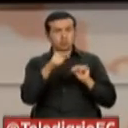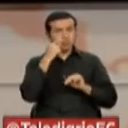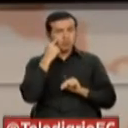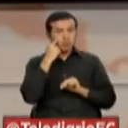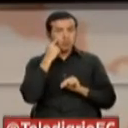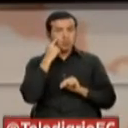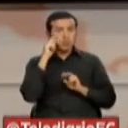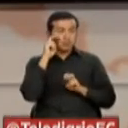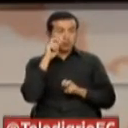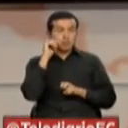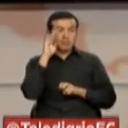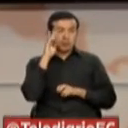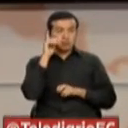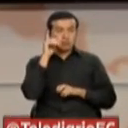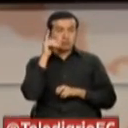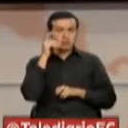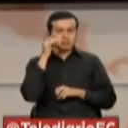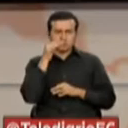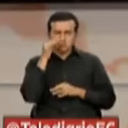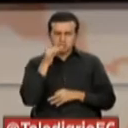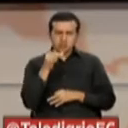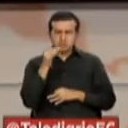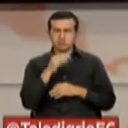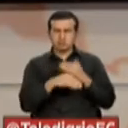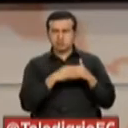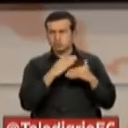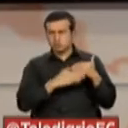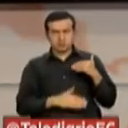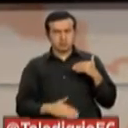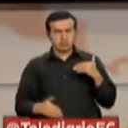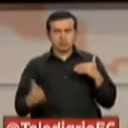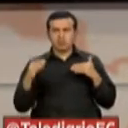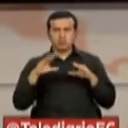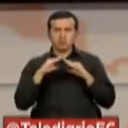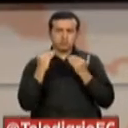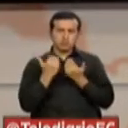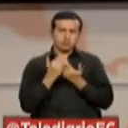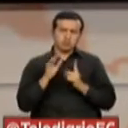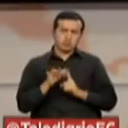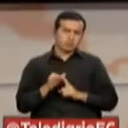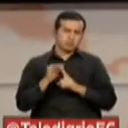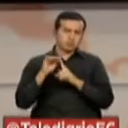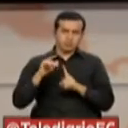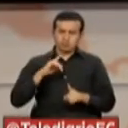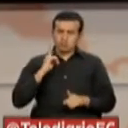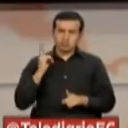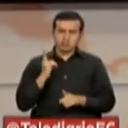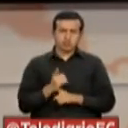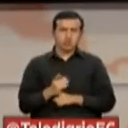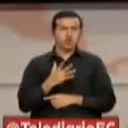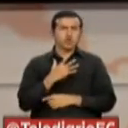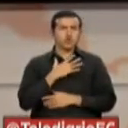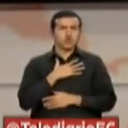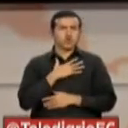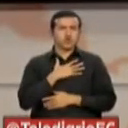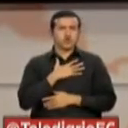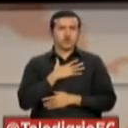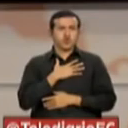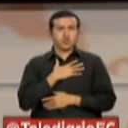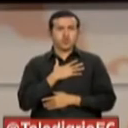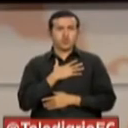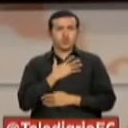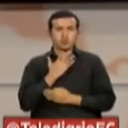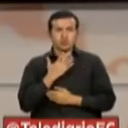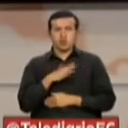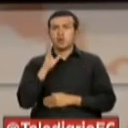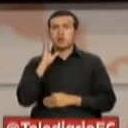de más, ya auditorías más serias con comisiones de especiales para... yo tomo como